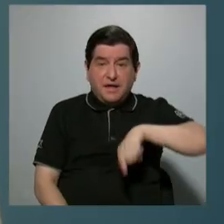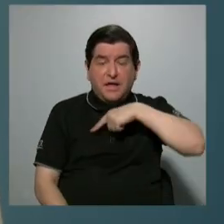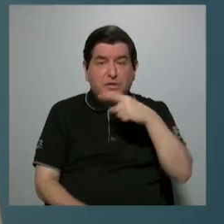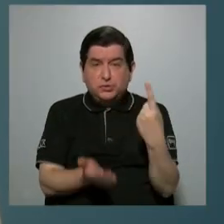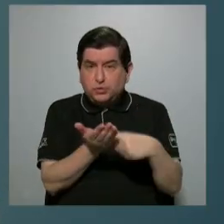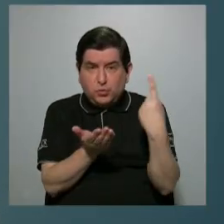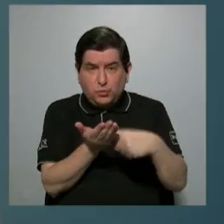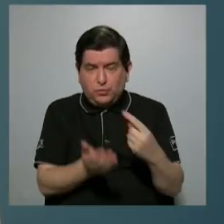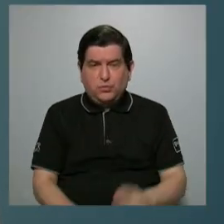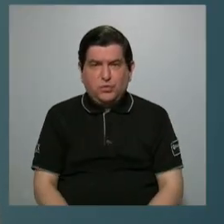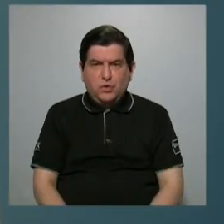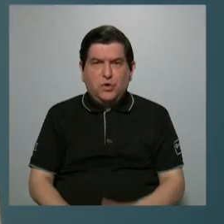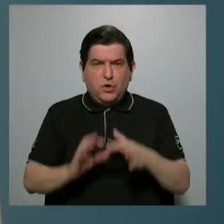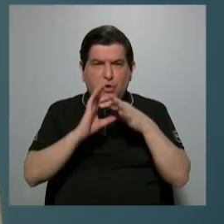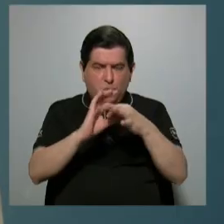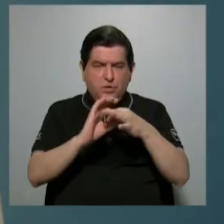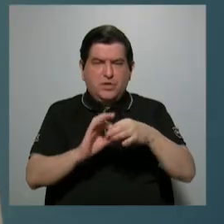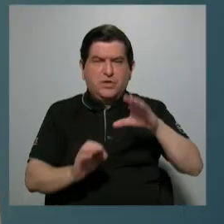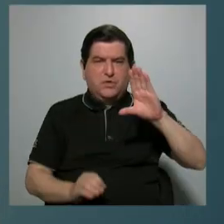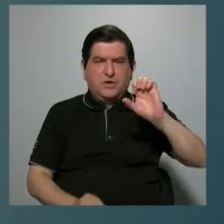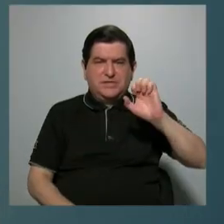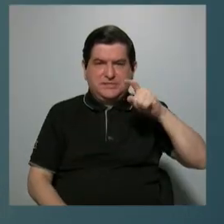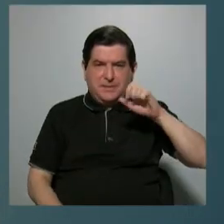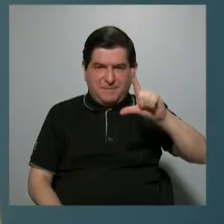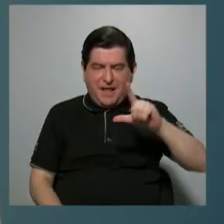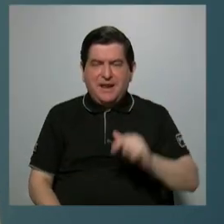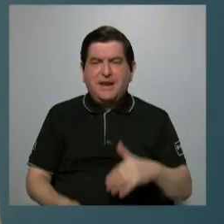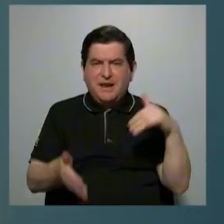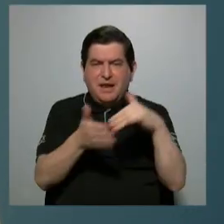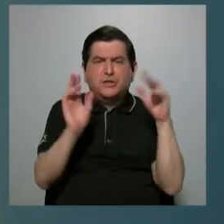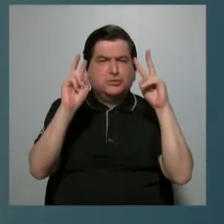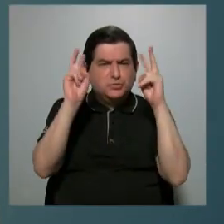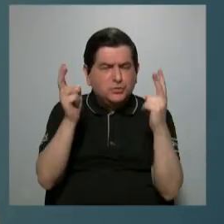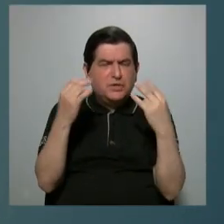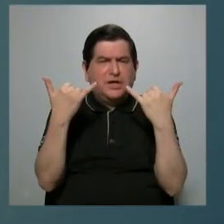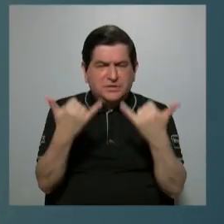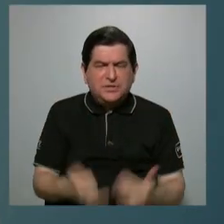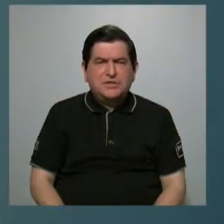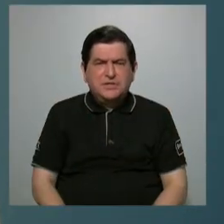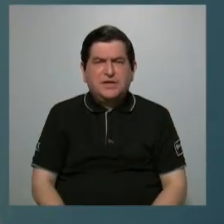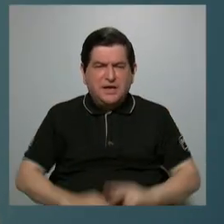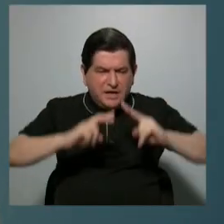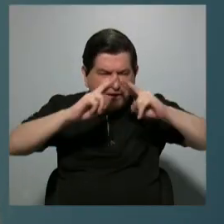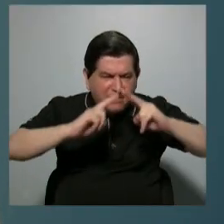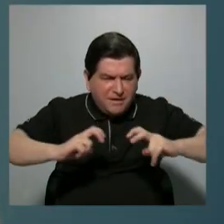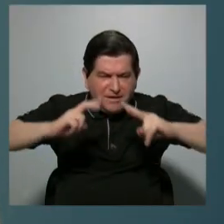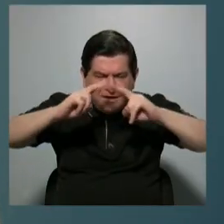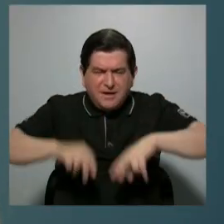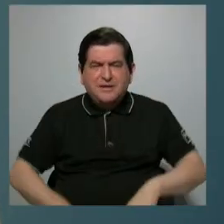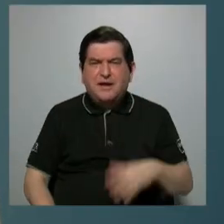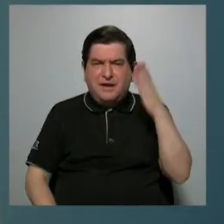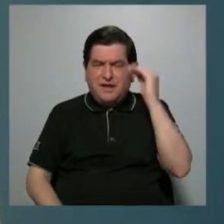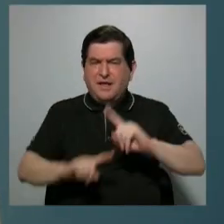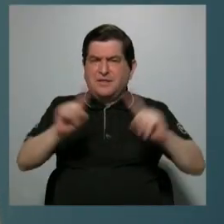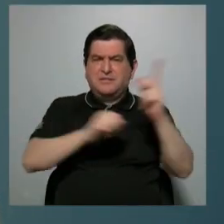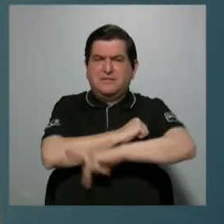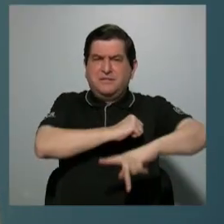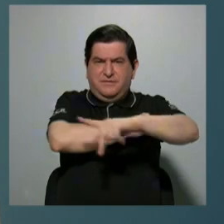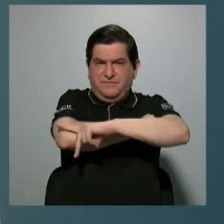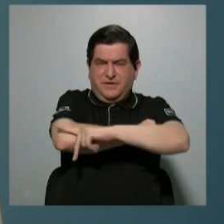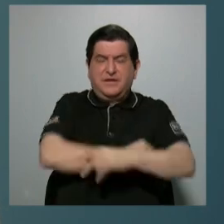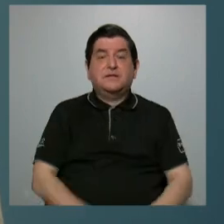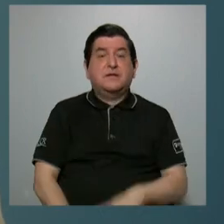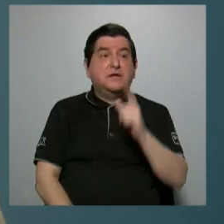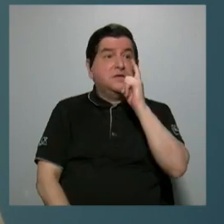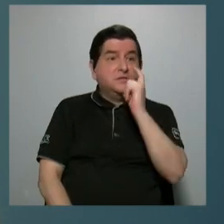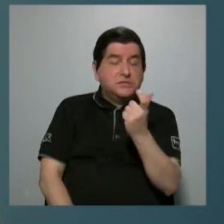discutiendo de la mano de CEPAL, que ha estado estudiando mucho sobre este tema, haciendo una sistematización de experiencias en muchos países, y tuvimos la